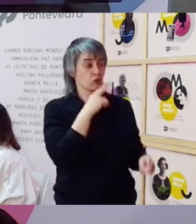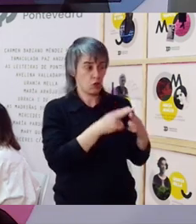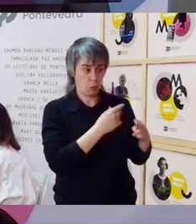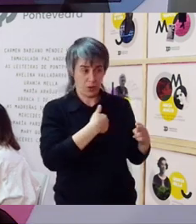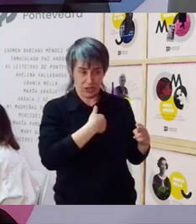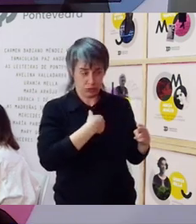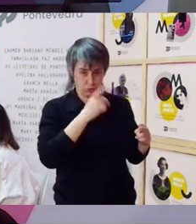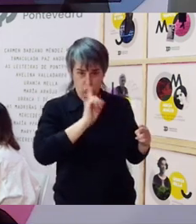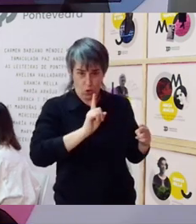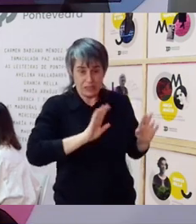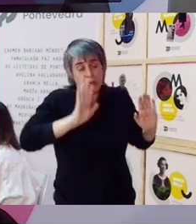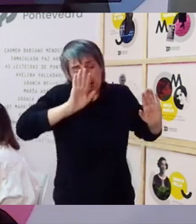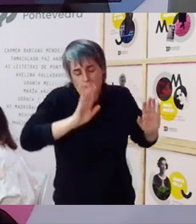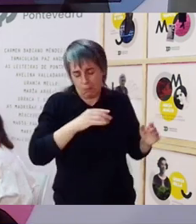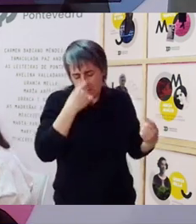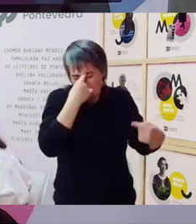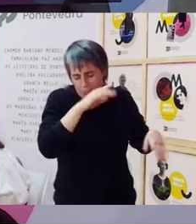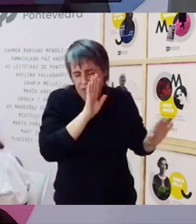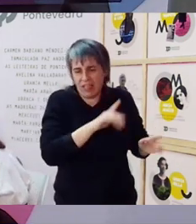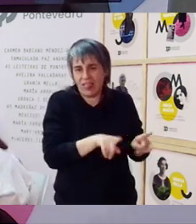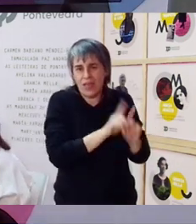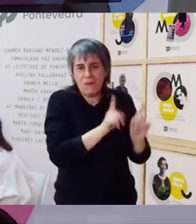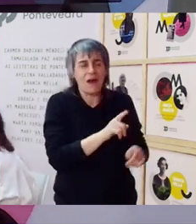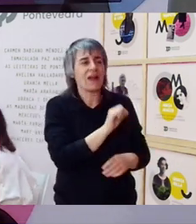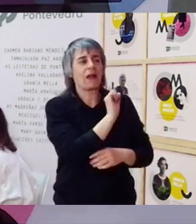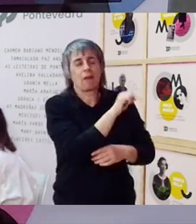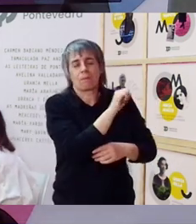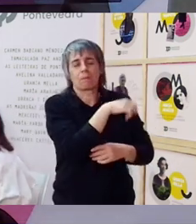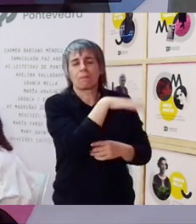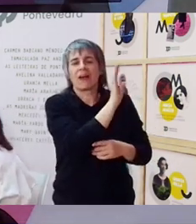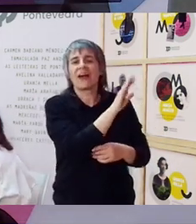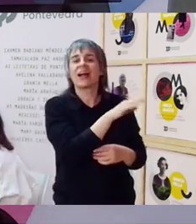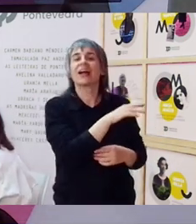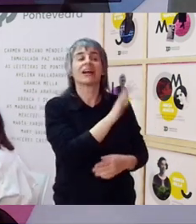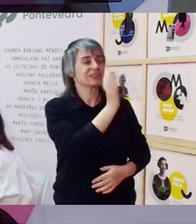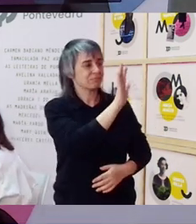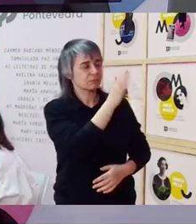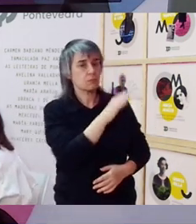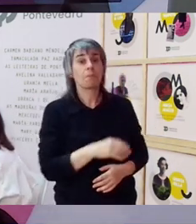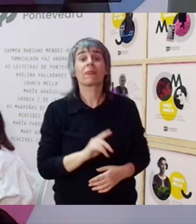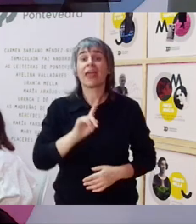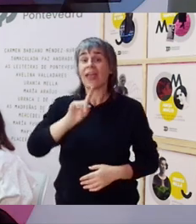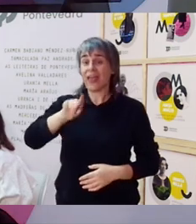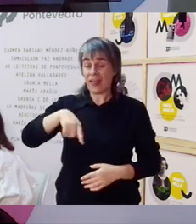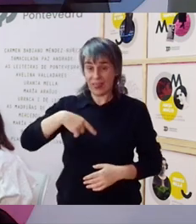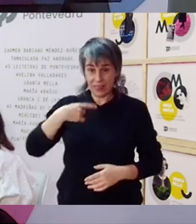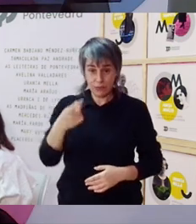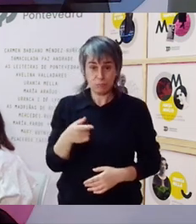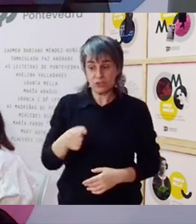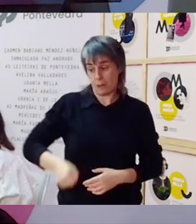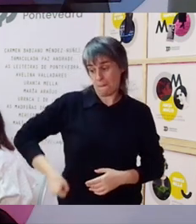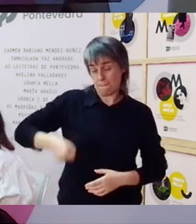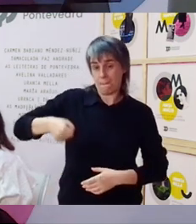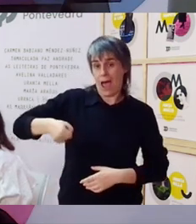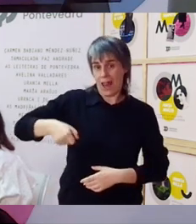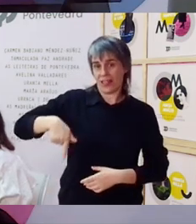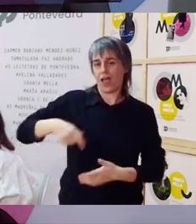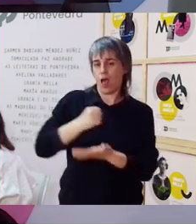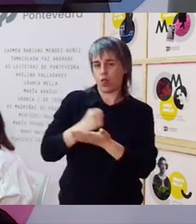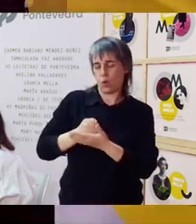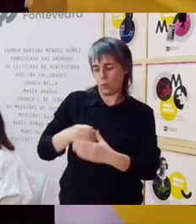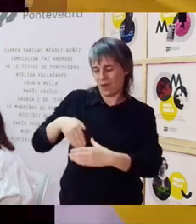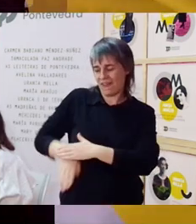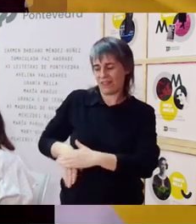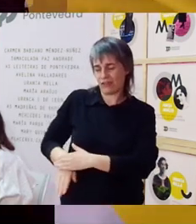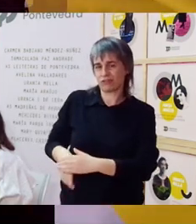ela era pasionaria. E despois decíamos, tiña o gardado na maleta con todos os seus documentos, e decíamos,